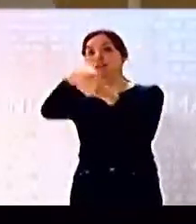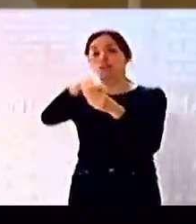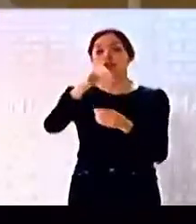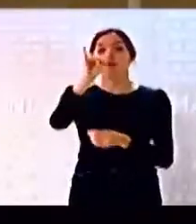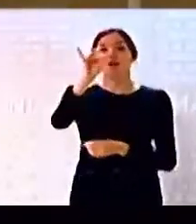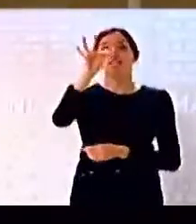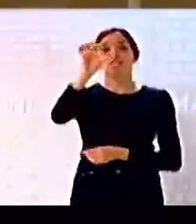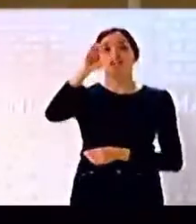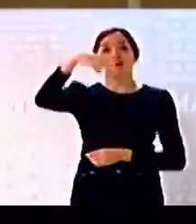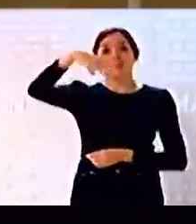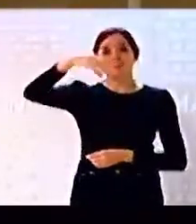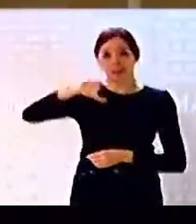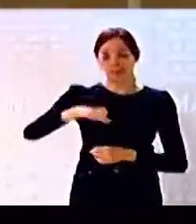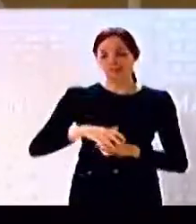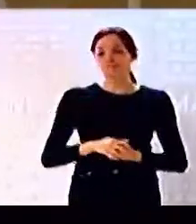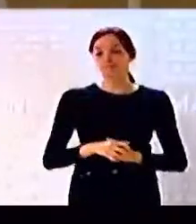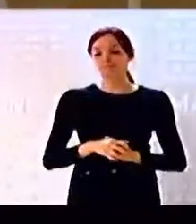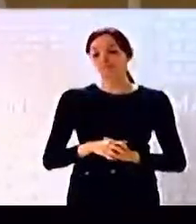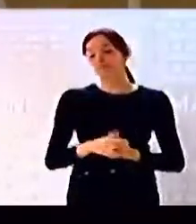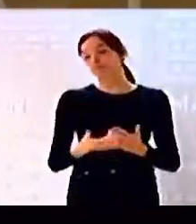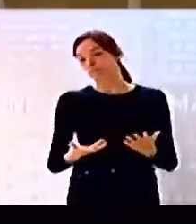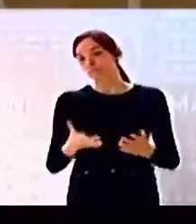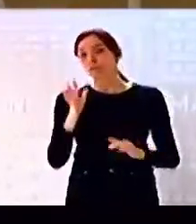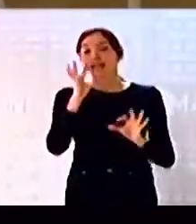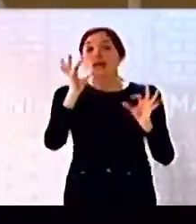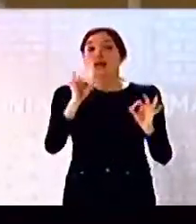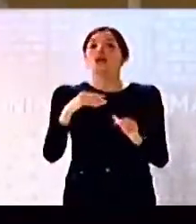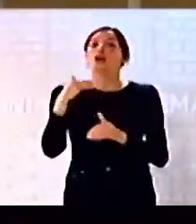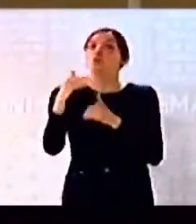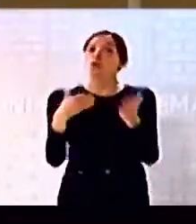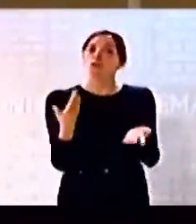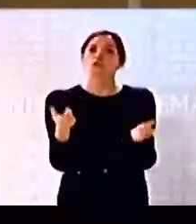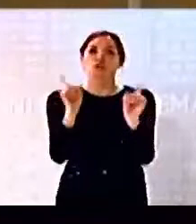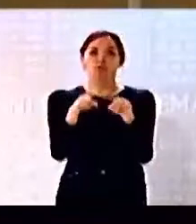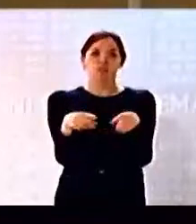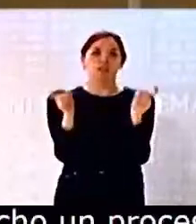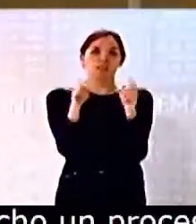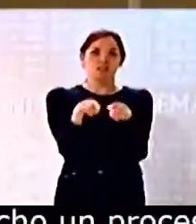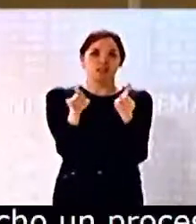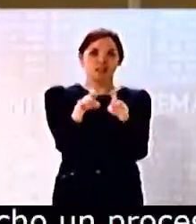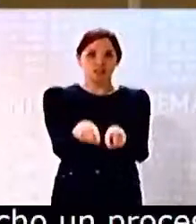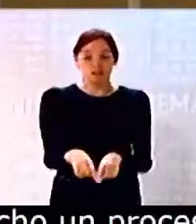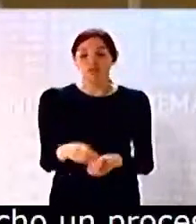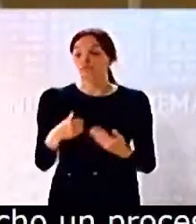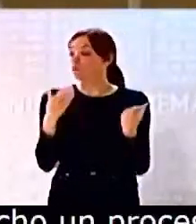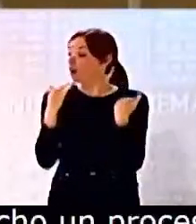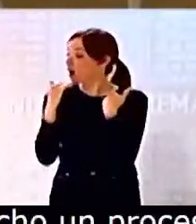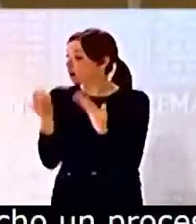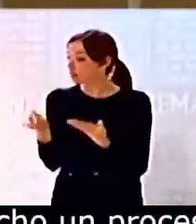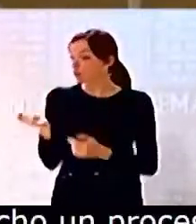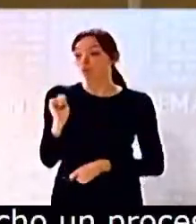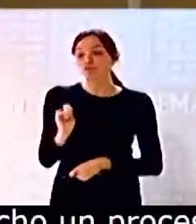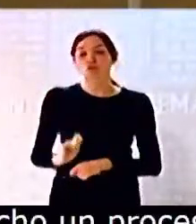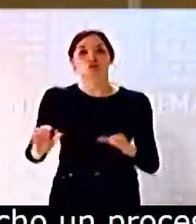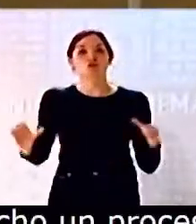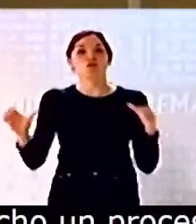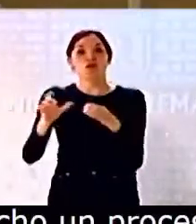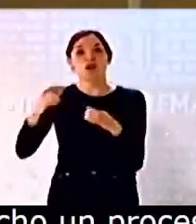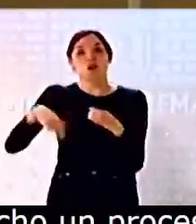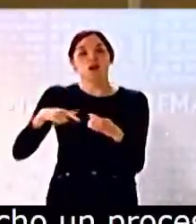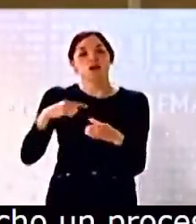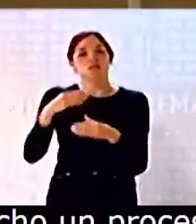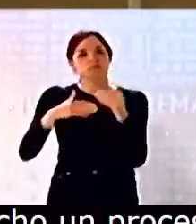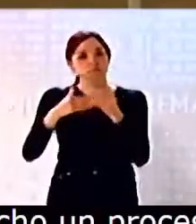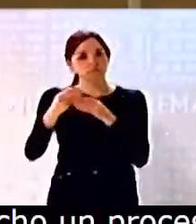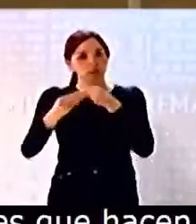Bueno, yo creo que se ha hecho un proceso de citación. Yo quiero agradecer a todos los profesionales que hacen el proceso de